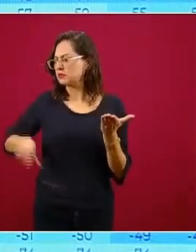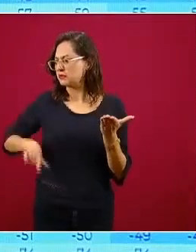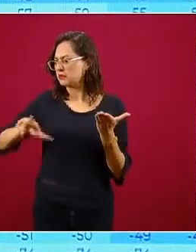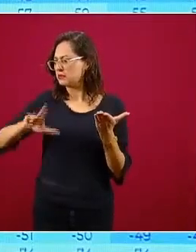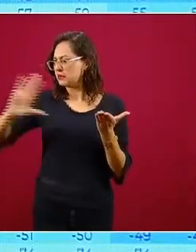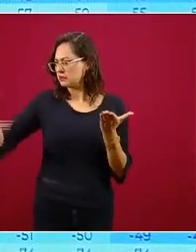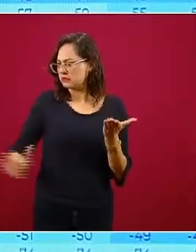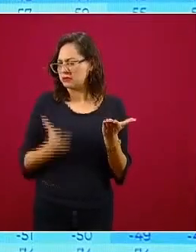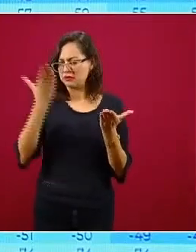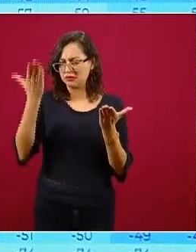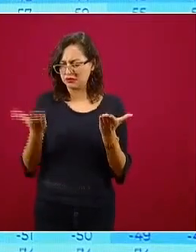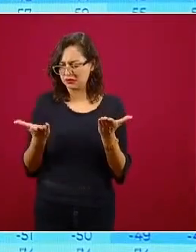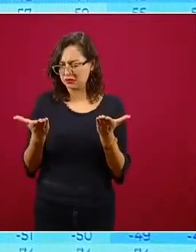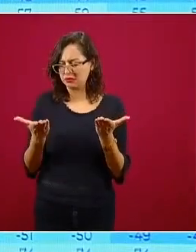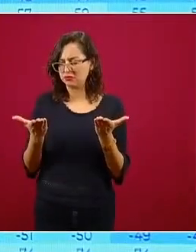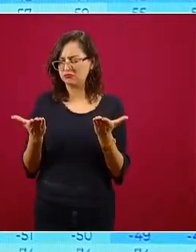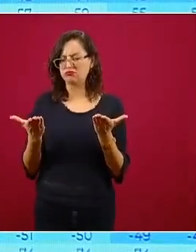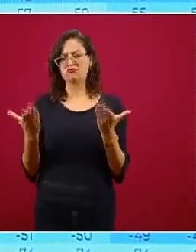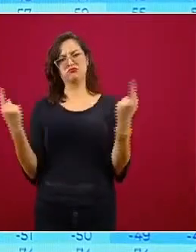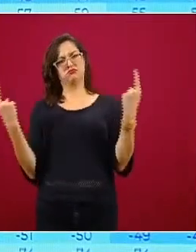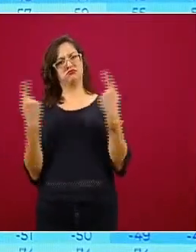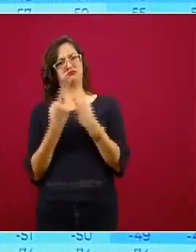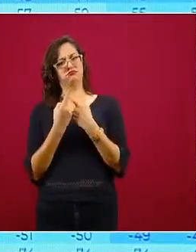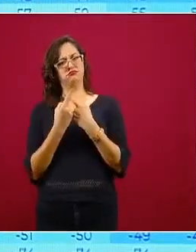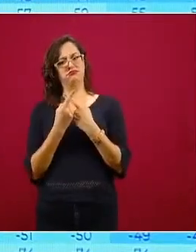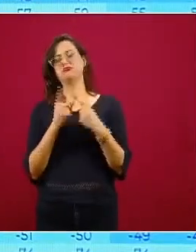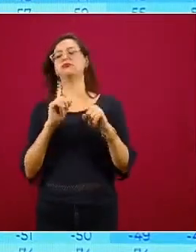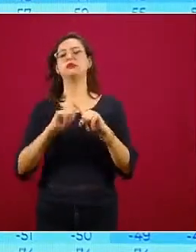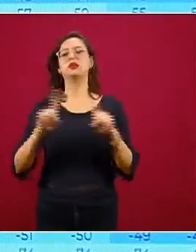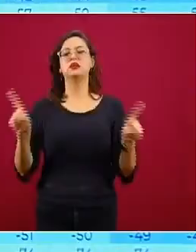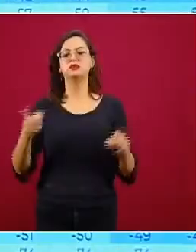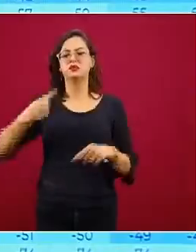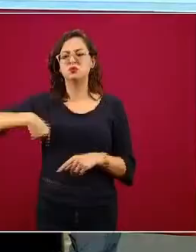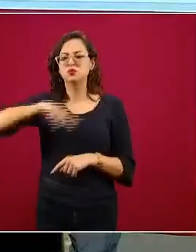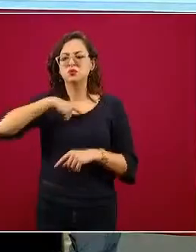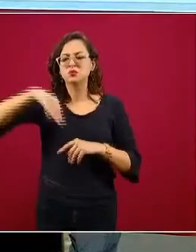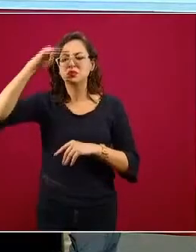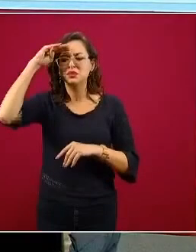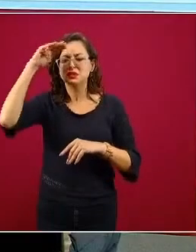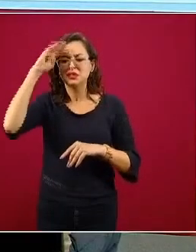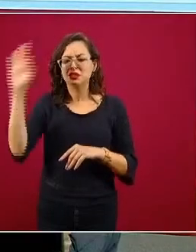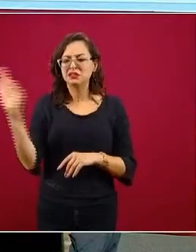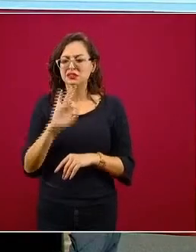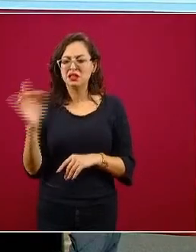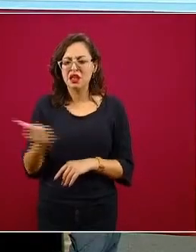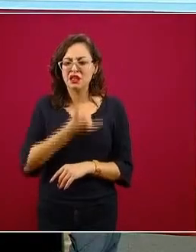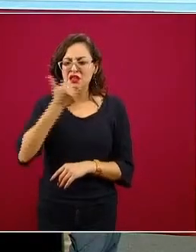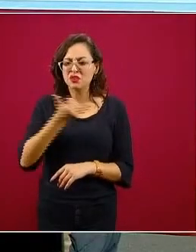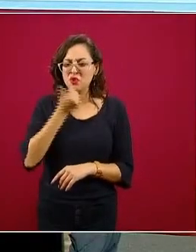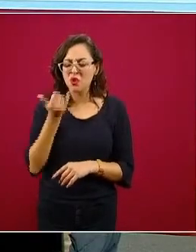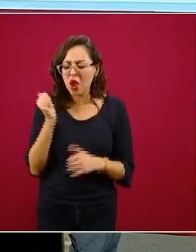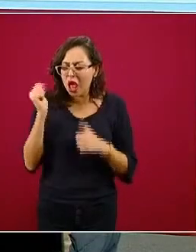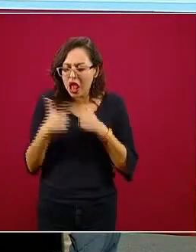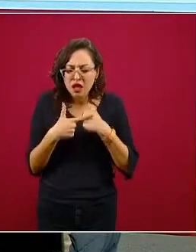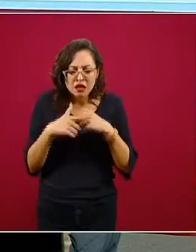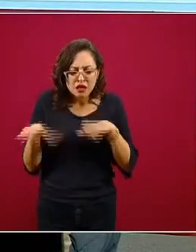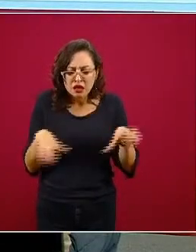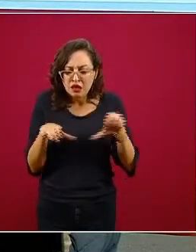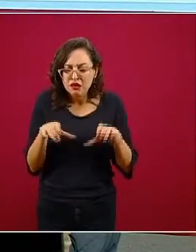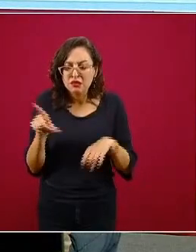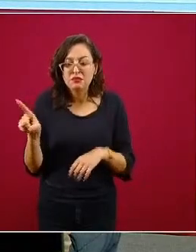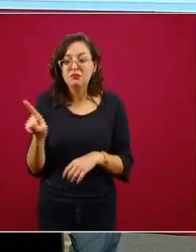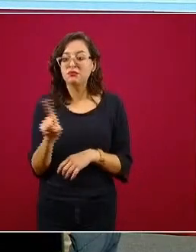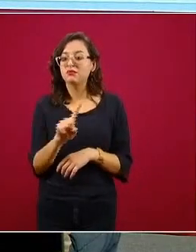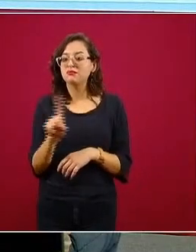todos los estados. Esto nos llevó la semana a estar descubriendo. Al inicio pensamos que teníamos un desfase de nuestra base de datos y nos damos cuenta